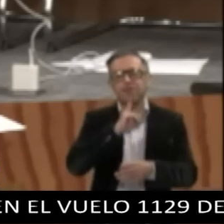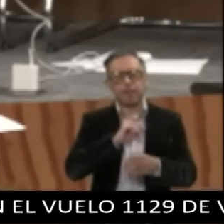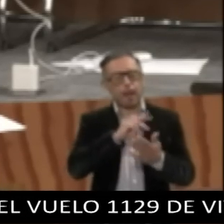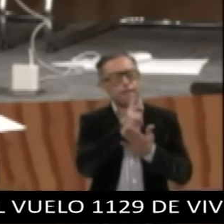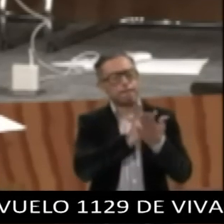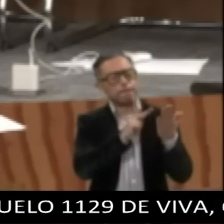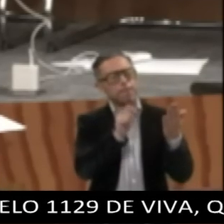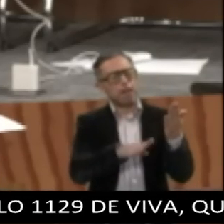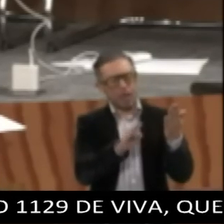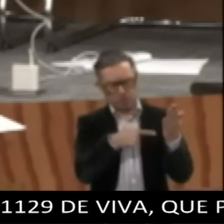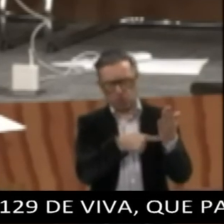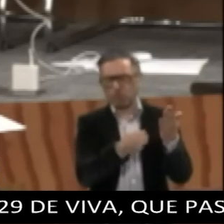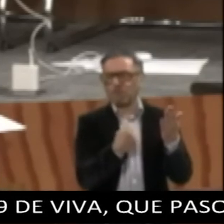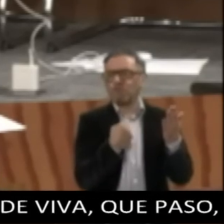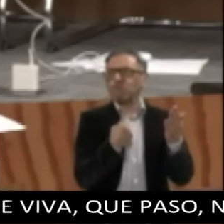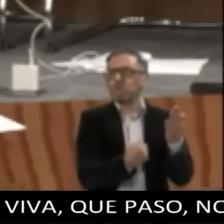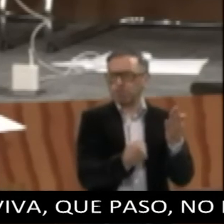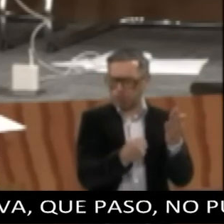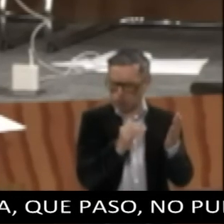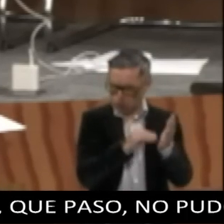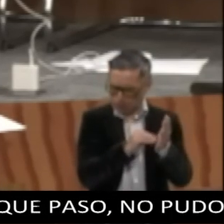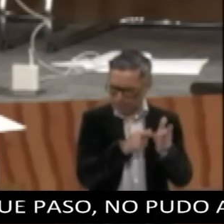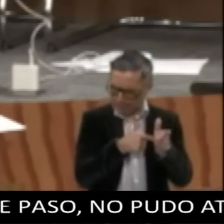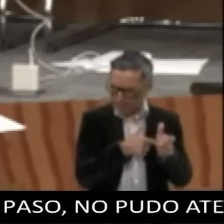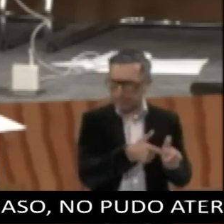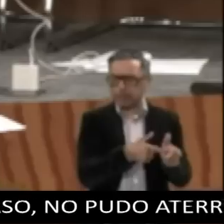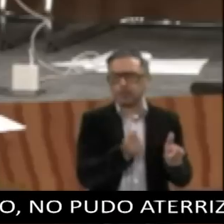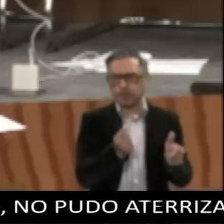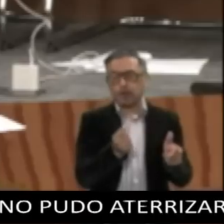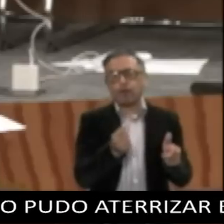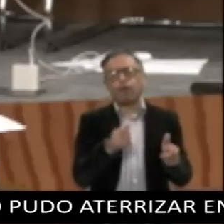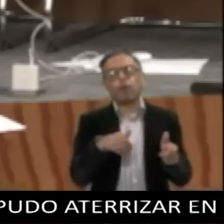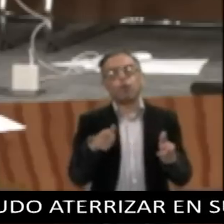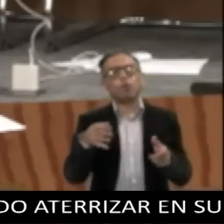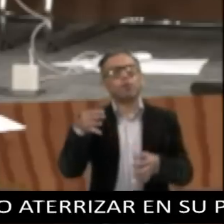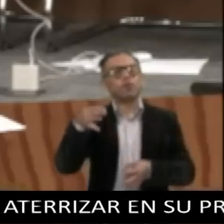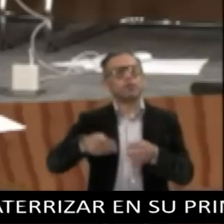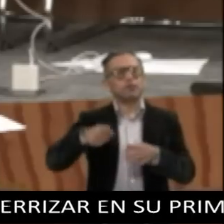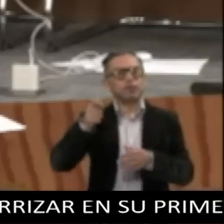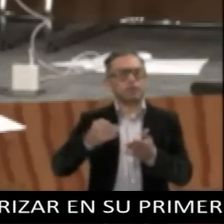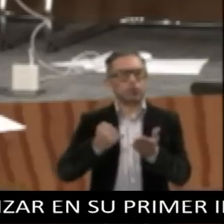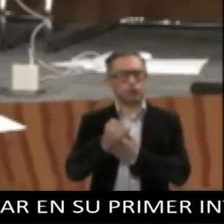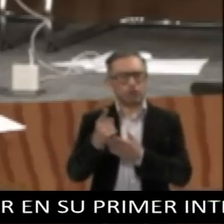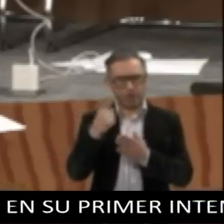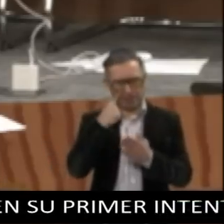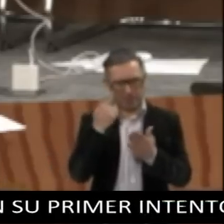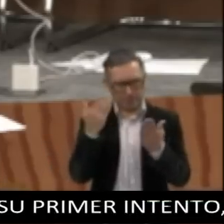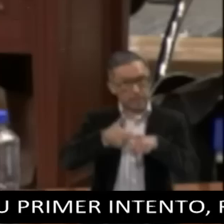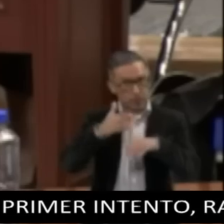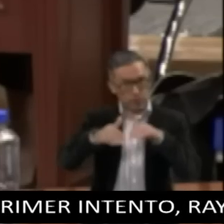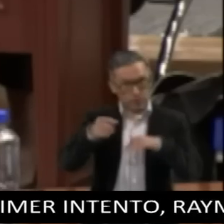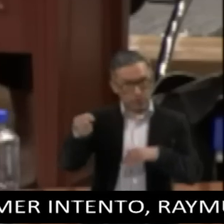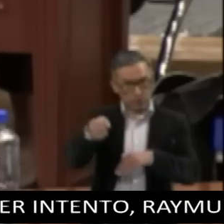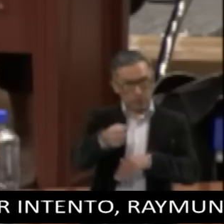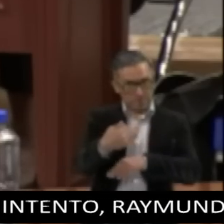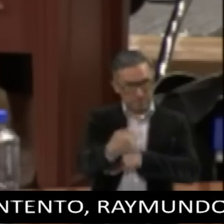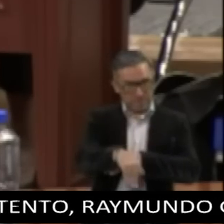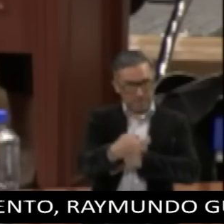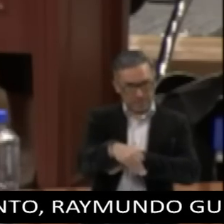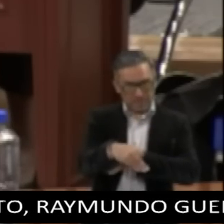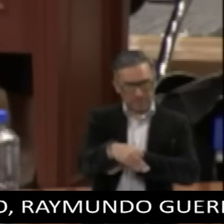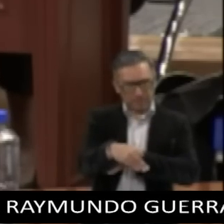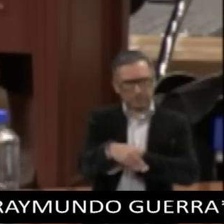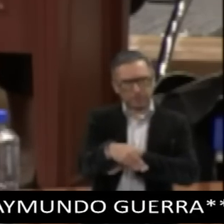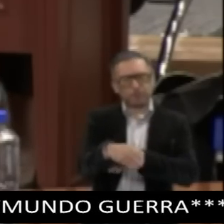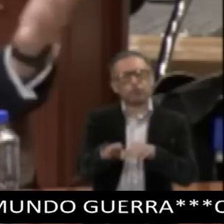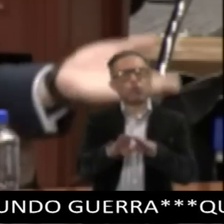ese es el nombre y se acabó Así es Entonces por los escenarios es tenemos una para presidenta donde la probabilidad de que se acercan a morena